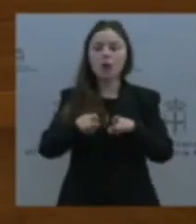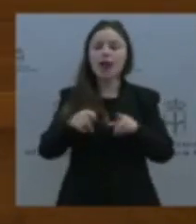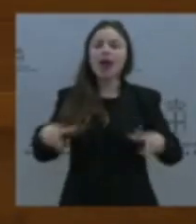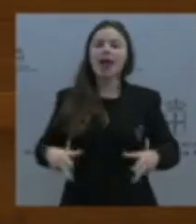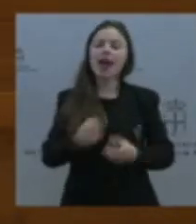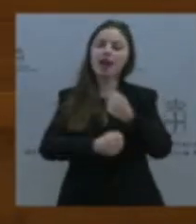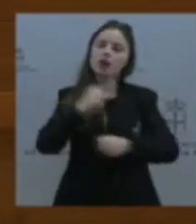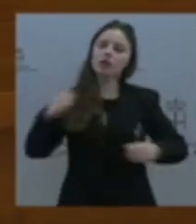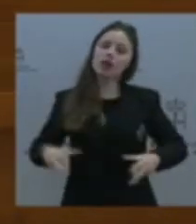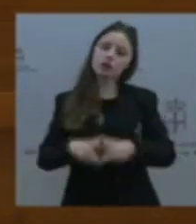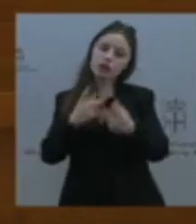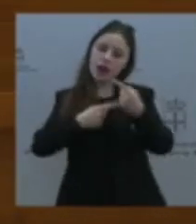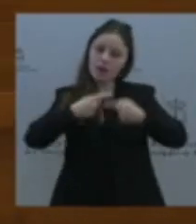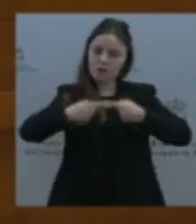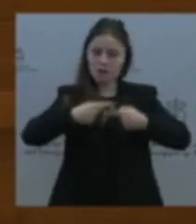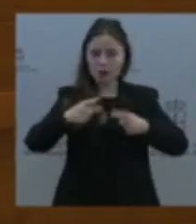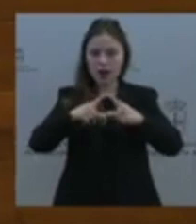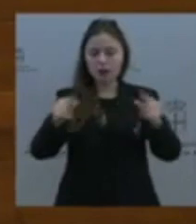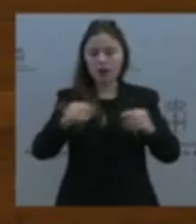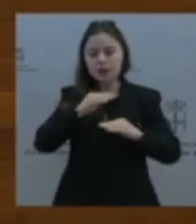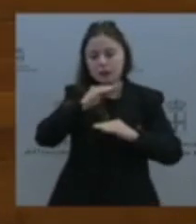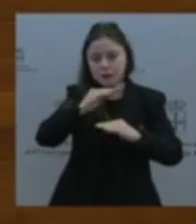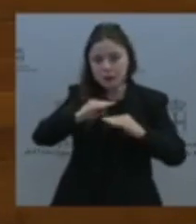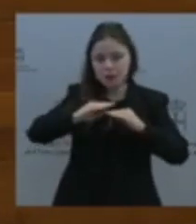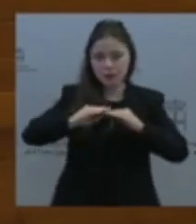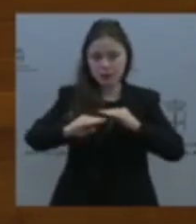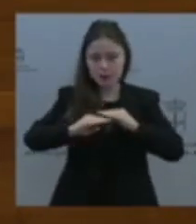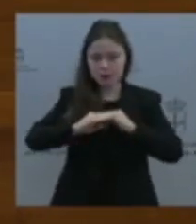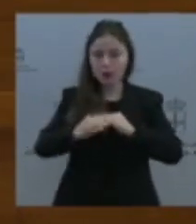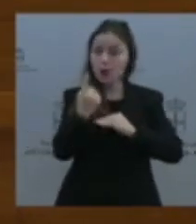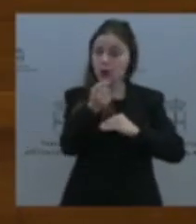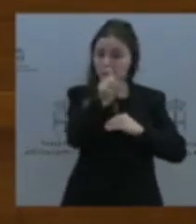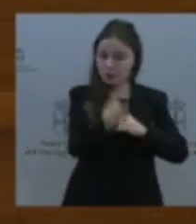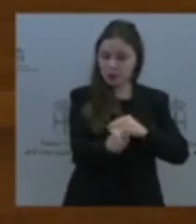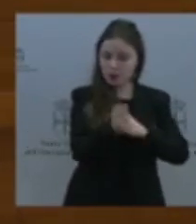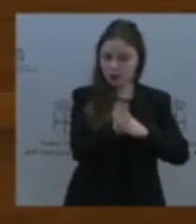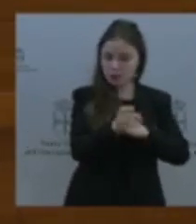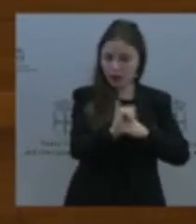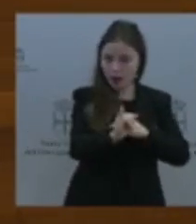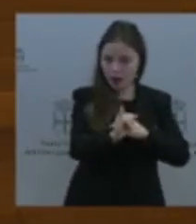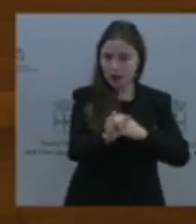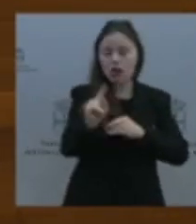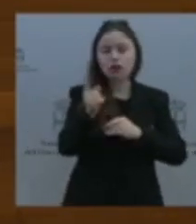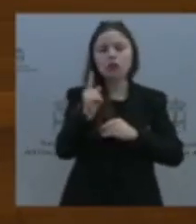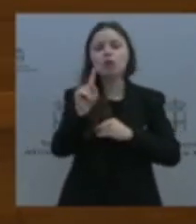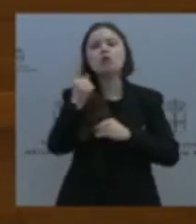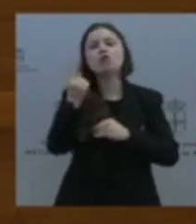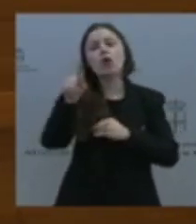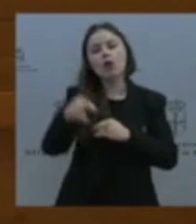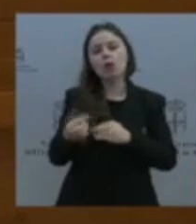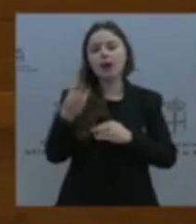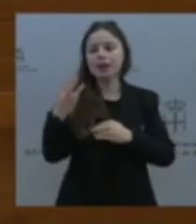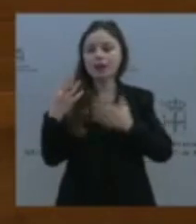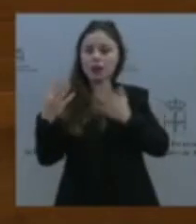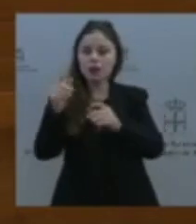asturiana. En Asturias, por cada persona que cobra una pensión, hay solamente 1,34 personas que trabajen, muy lejos de la